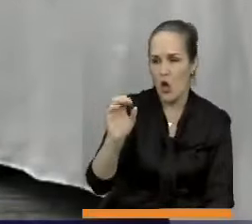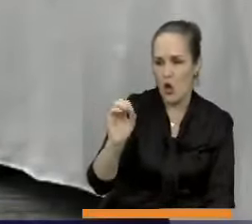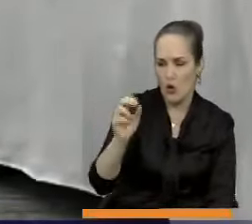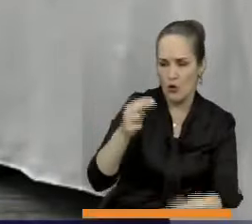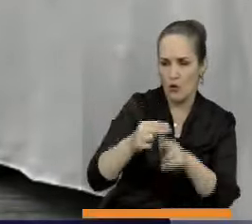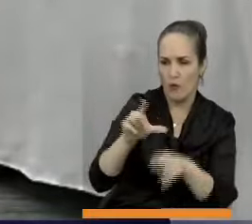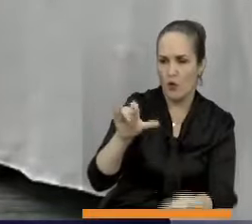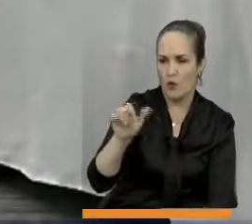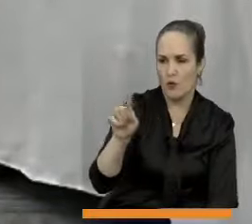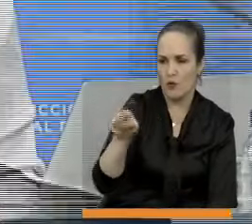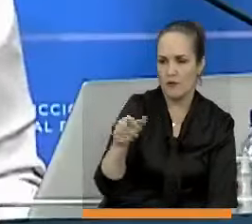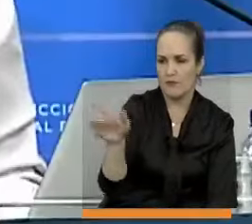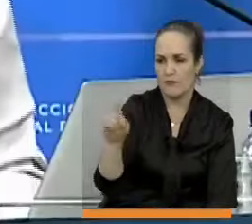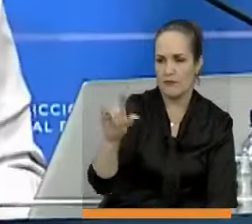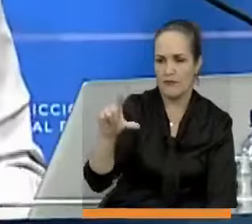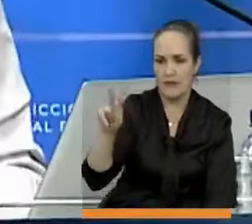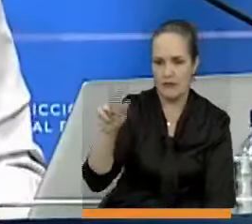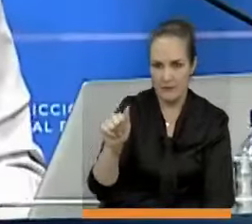Antonio Silva